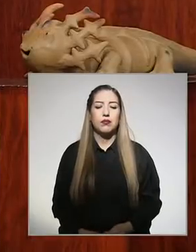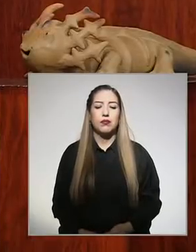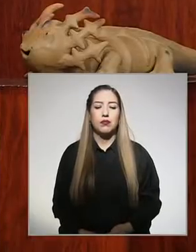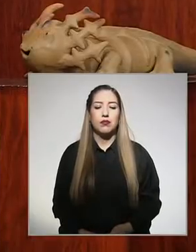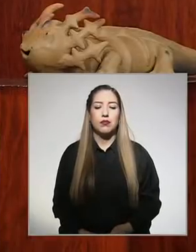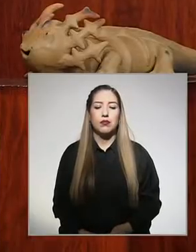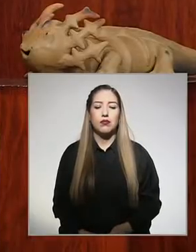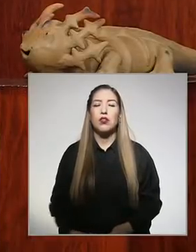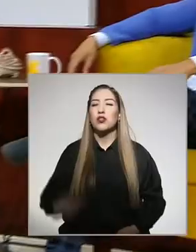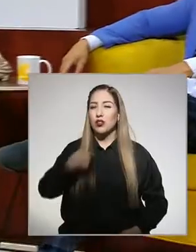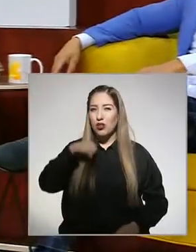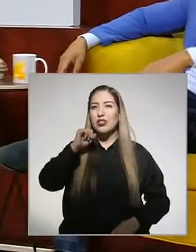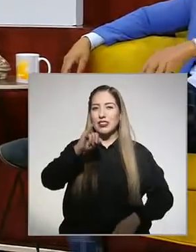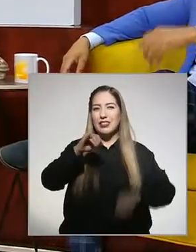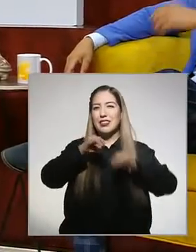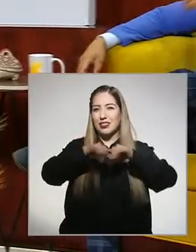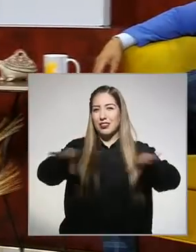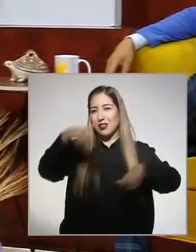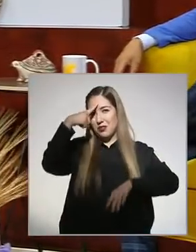para burlarme.